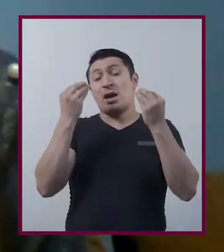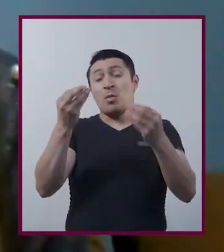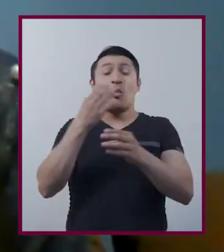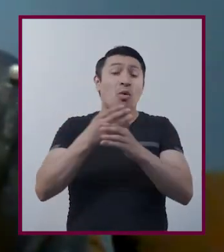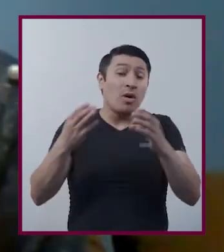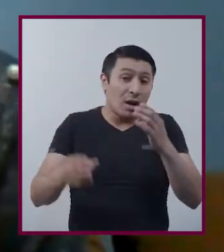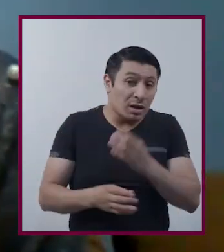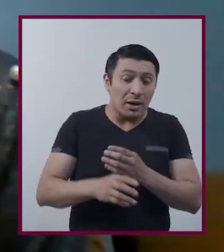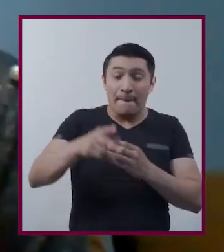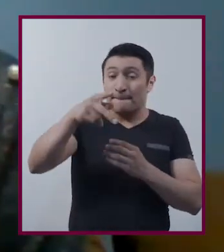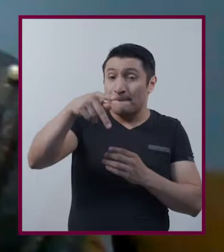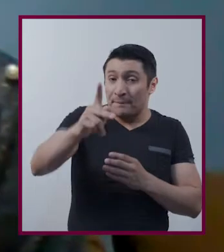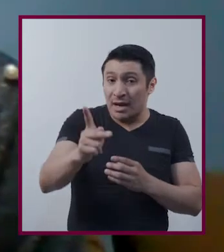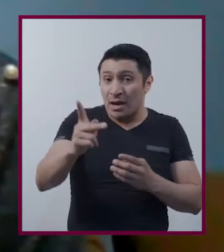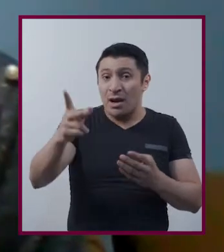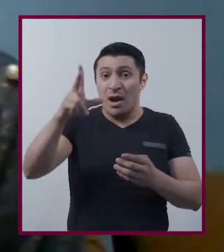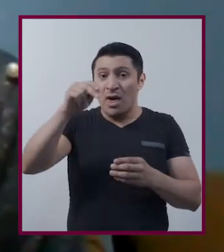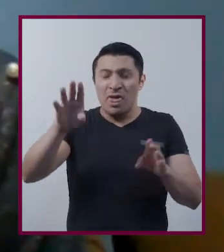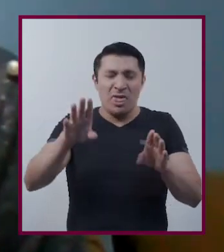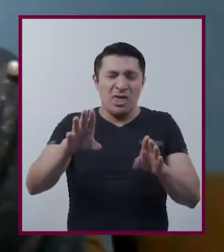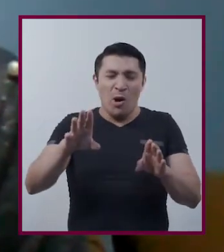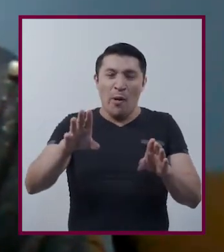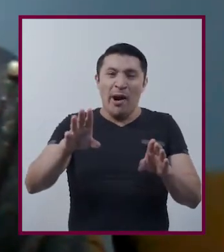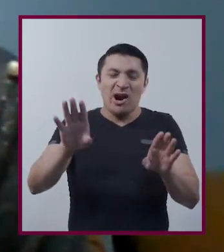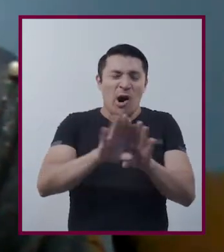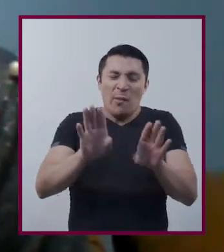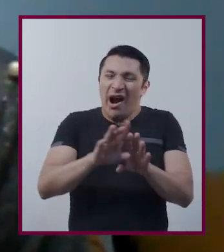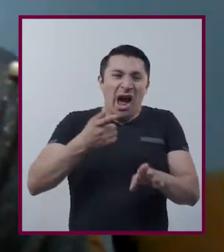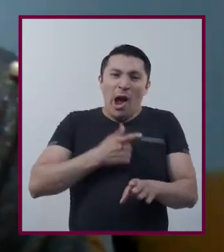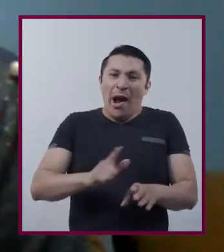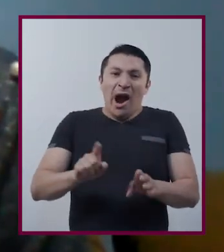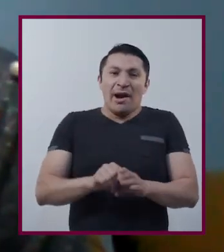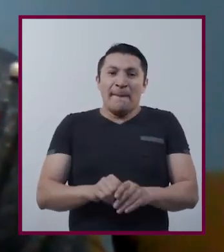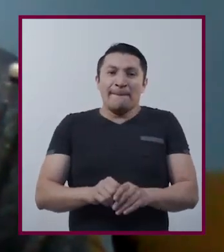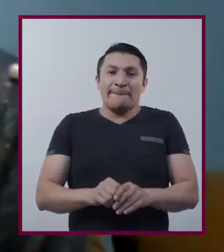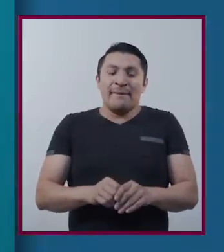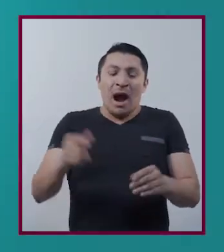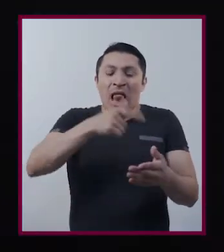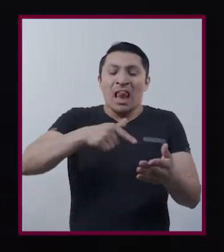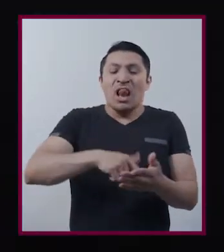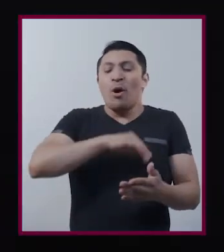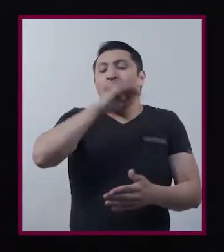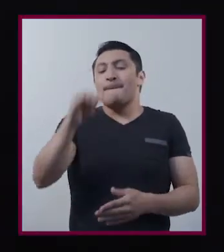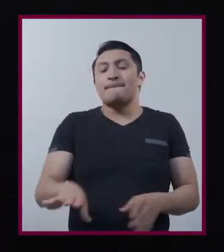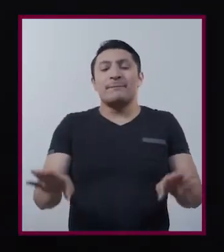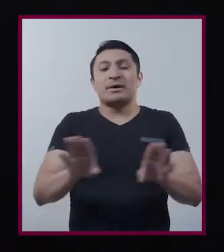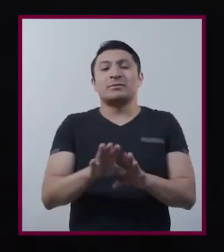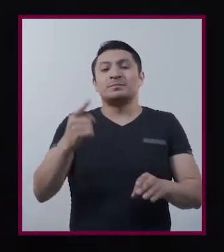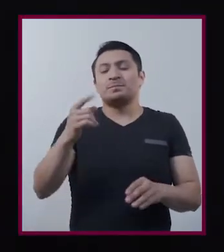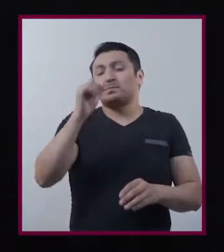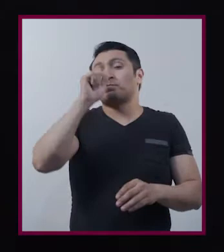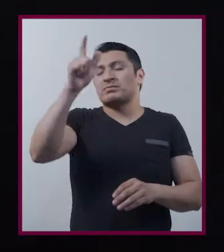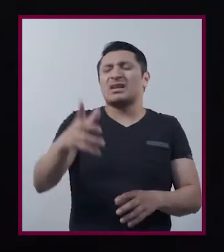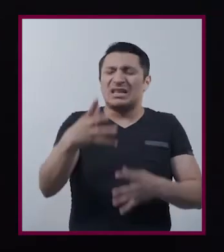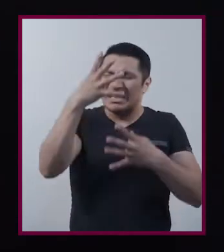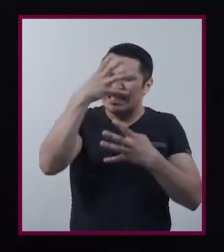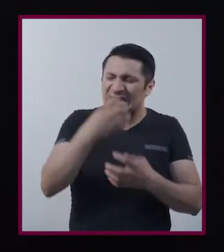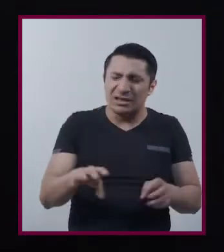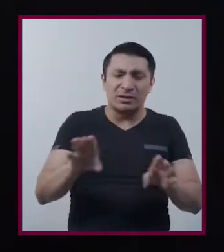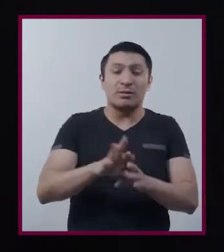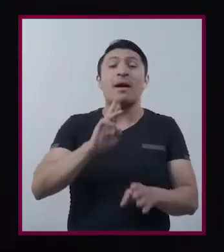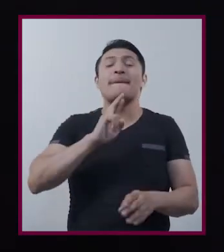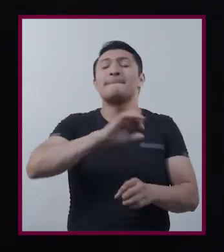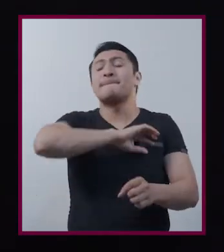me enseñaría muchísimas cosas, pero no me atrevería. Un lecho de muerte ofrece a un